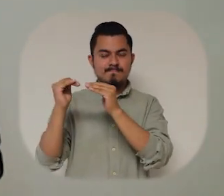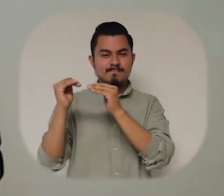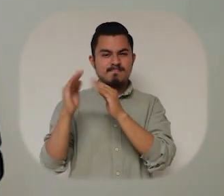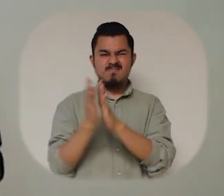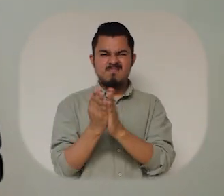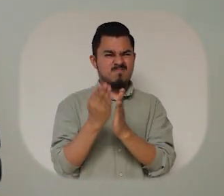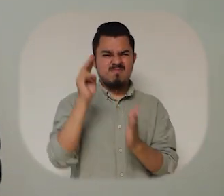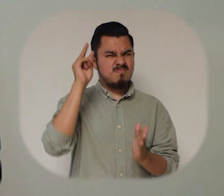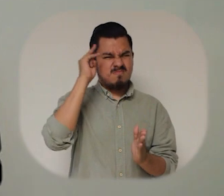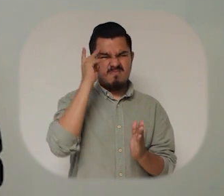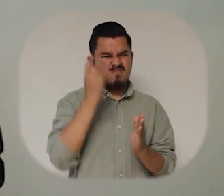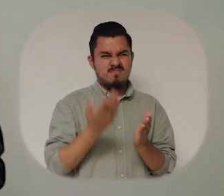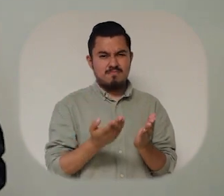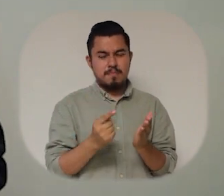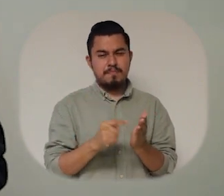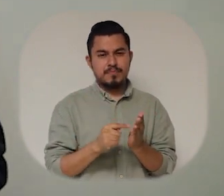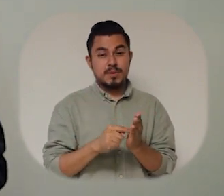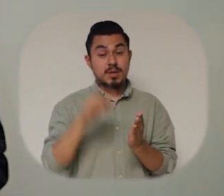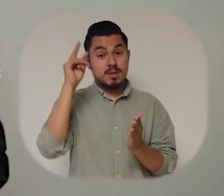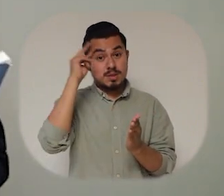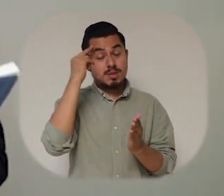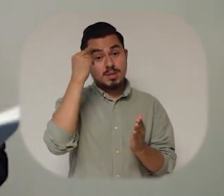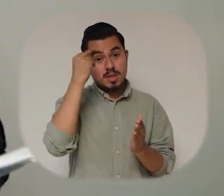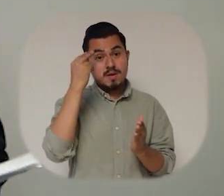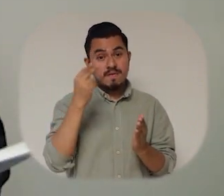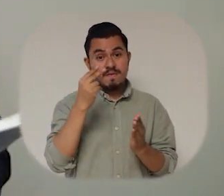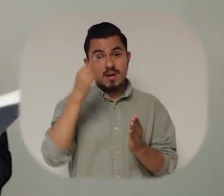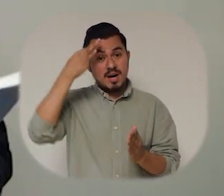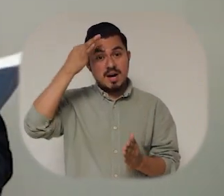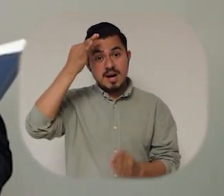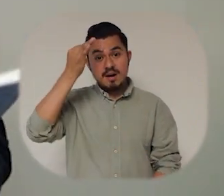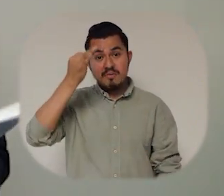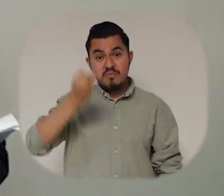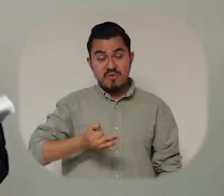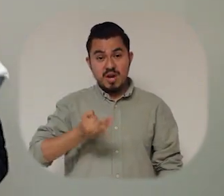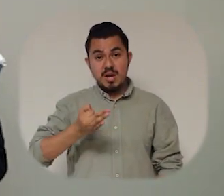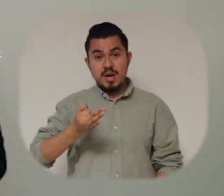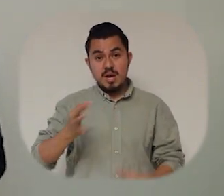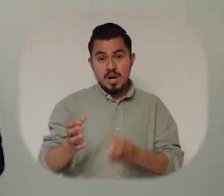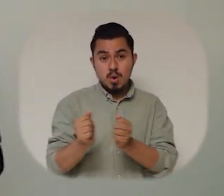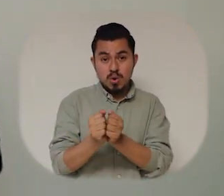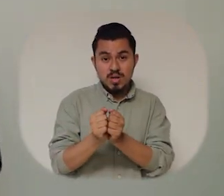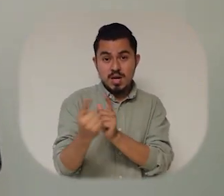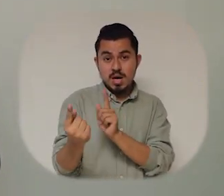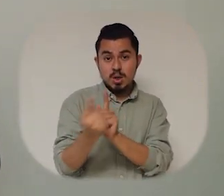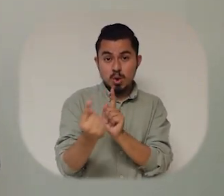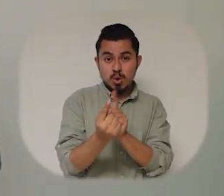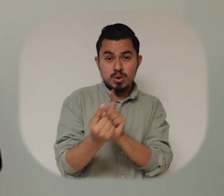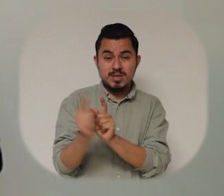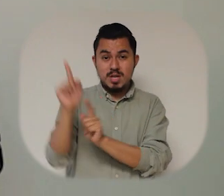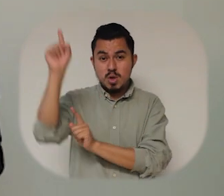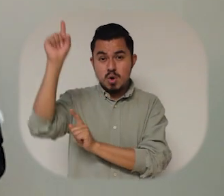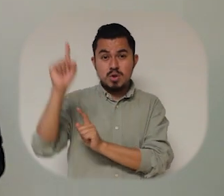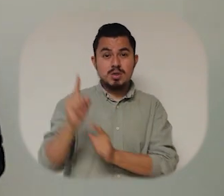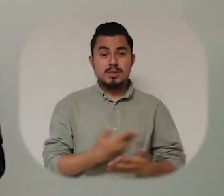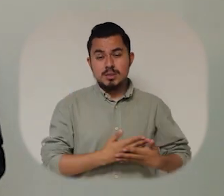decir, el llegar a la unidad y de la fe del conocimiento del Hijo de Dios.